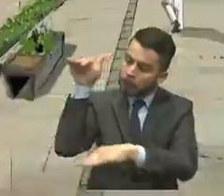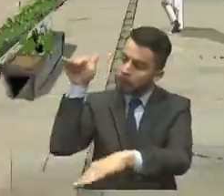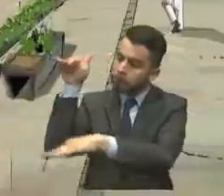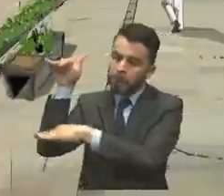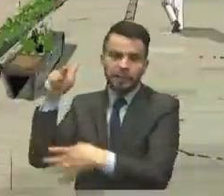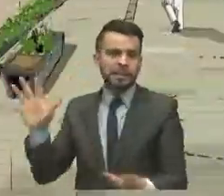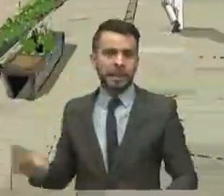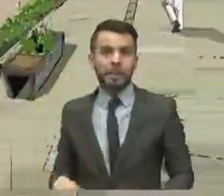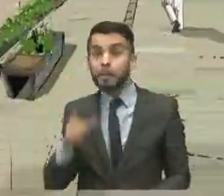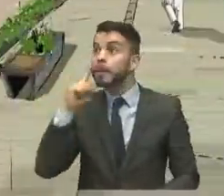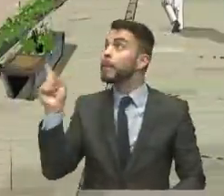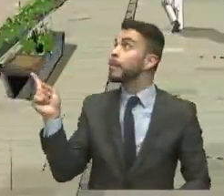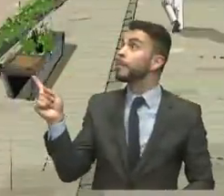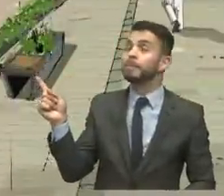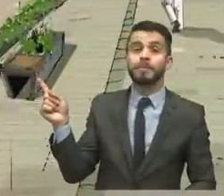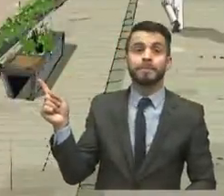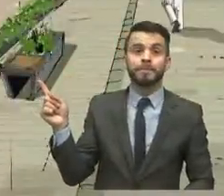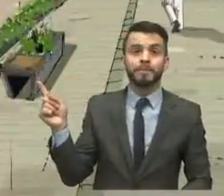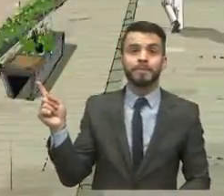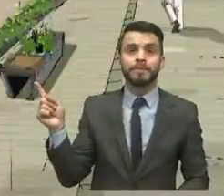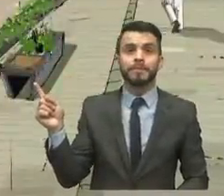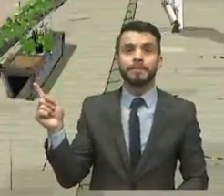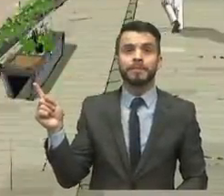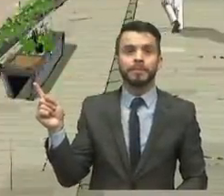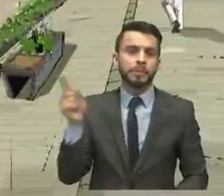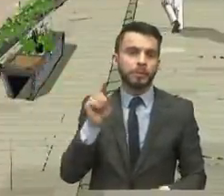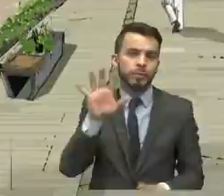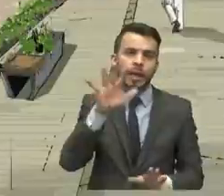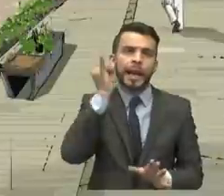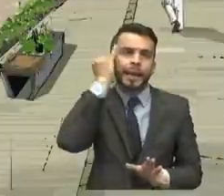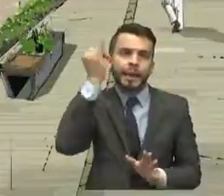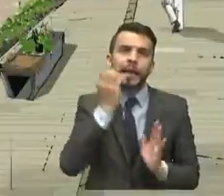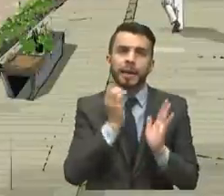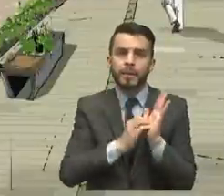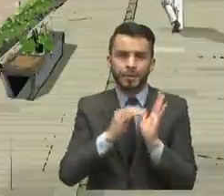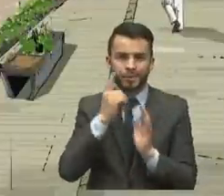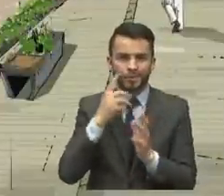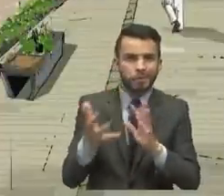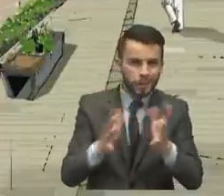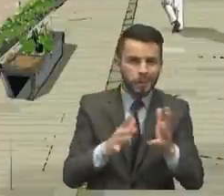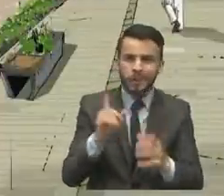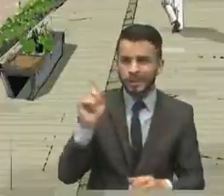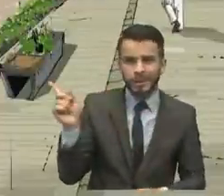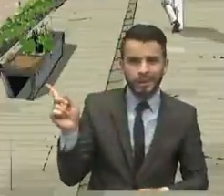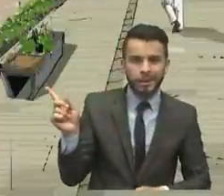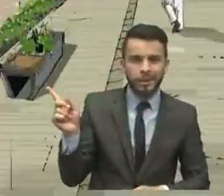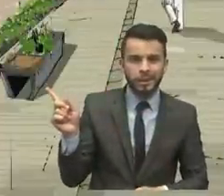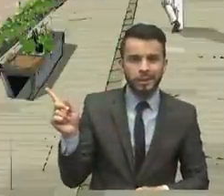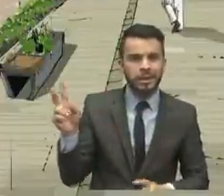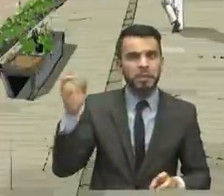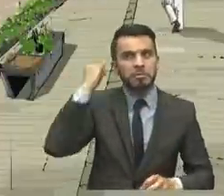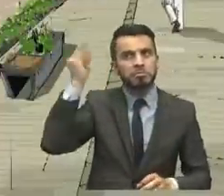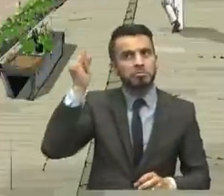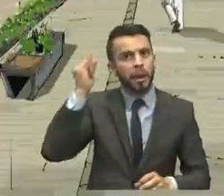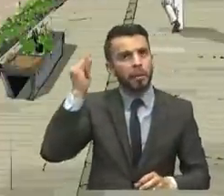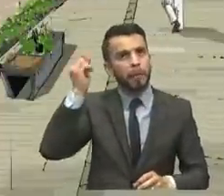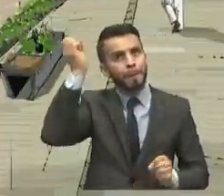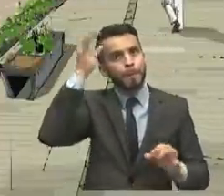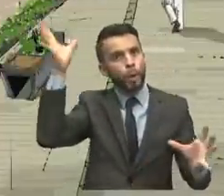Aquí hay una, por ejemplo, aquí hay una idea, como para que te des una idea de qué estamos pensando.